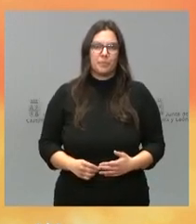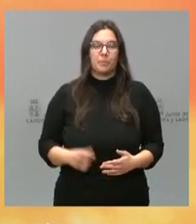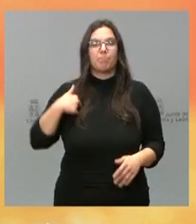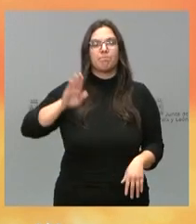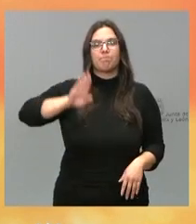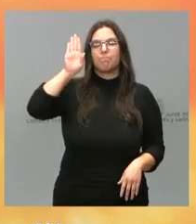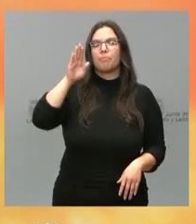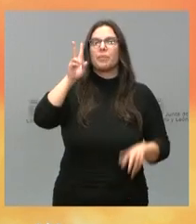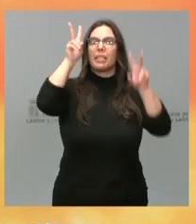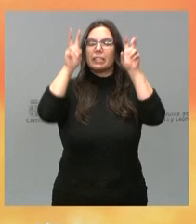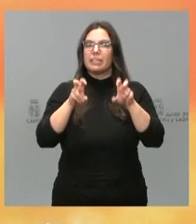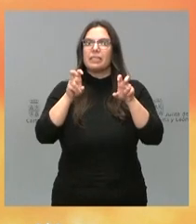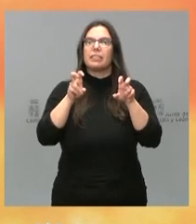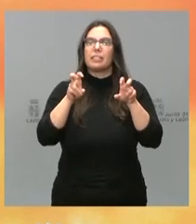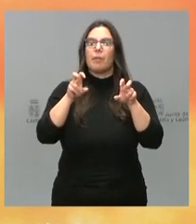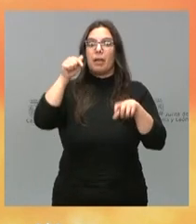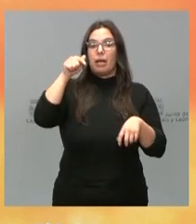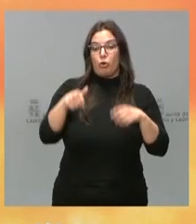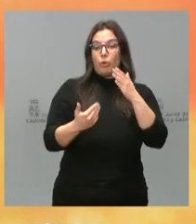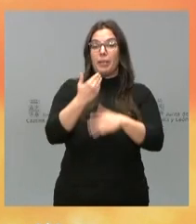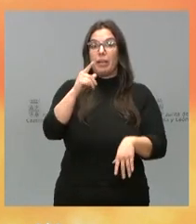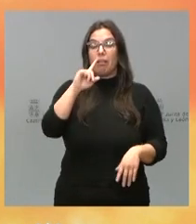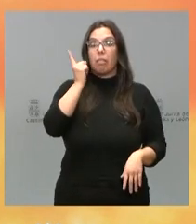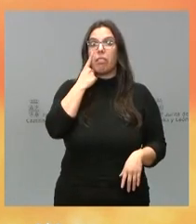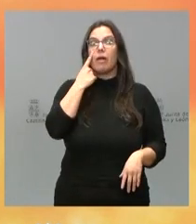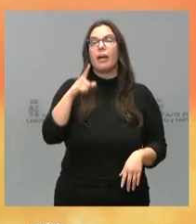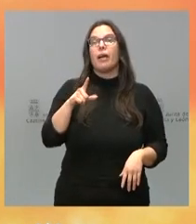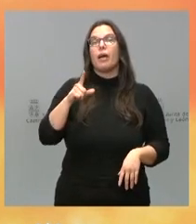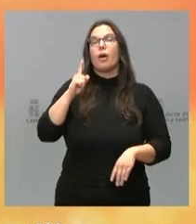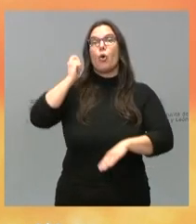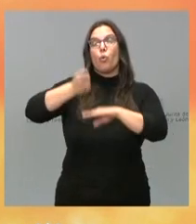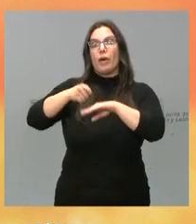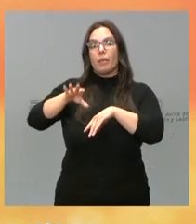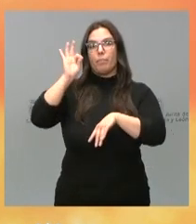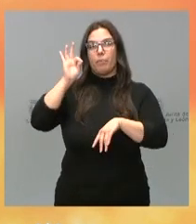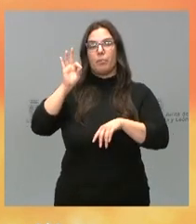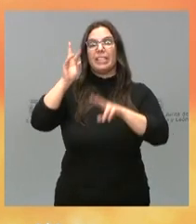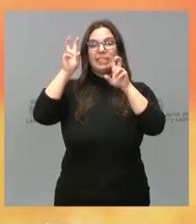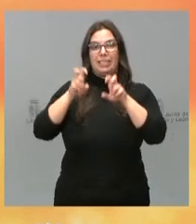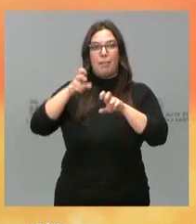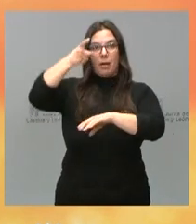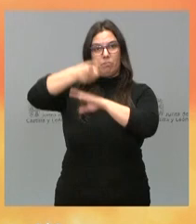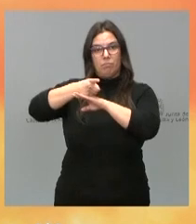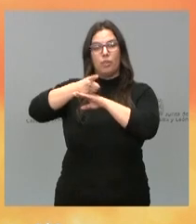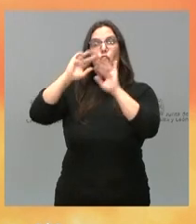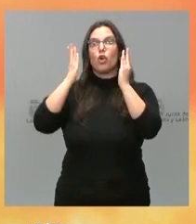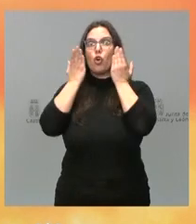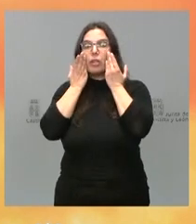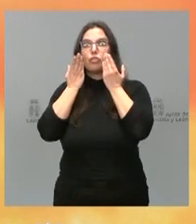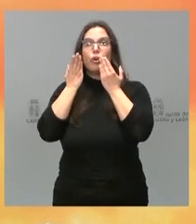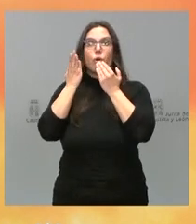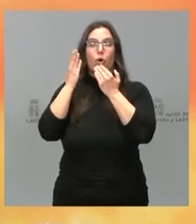sobre la decisión que hemos conocido esta mañana la decisión judicial sobre la obligación de convocar El Congreso cabe recurso no sé si el partido popular